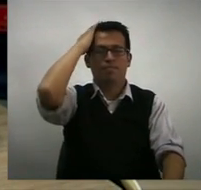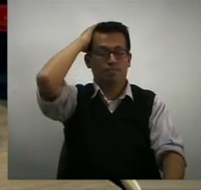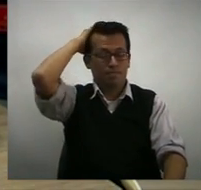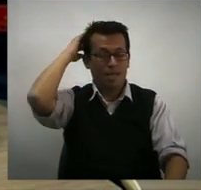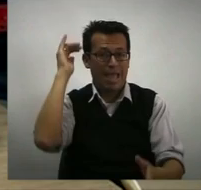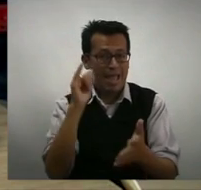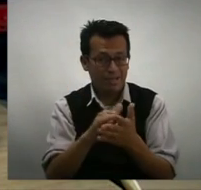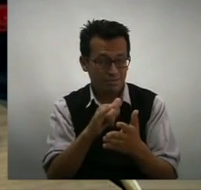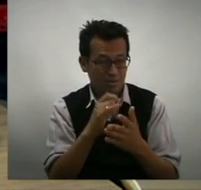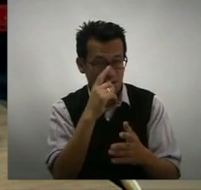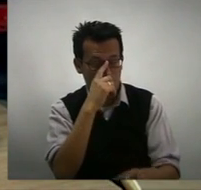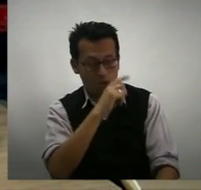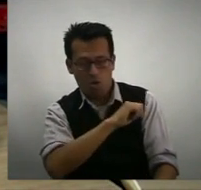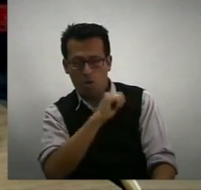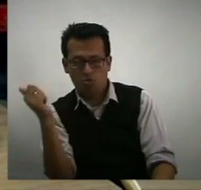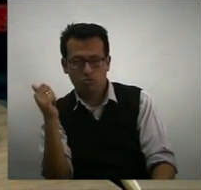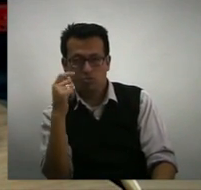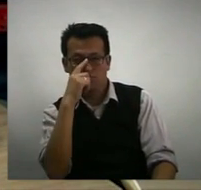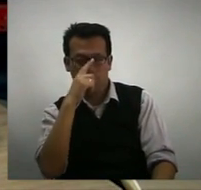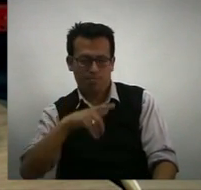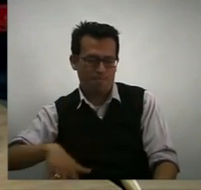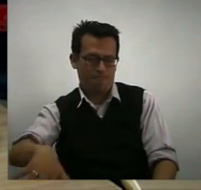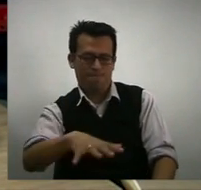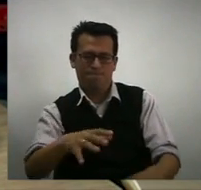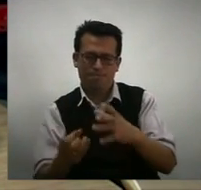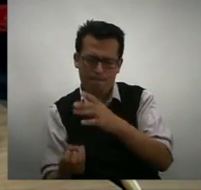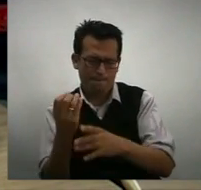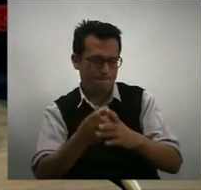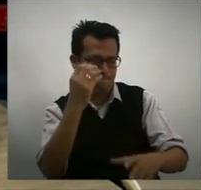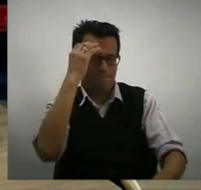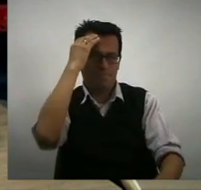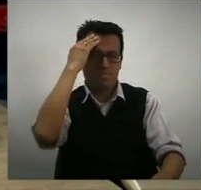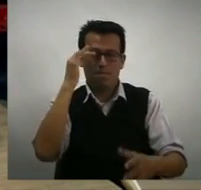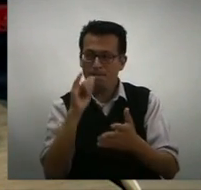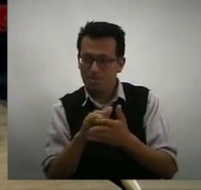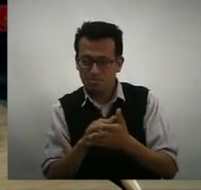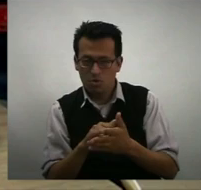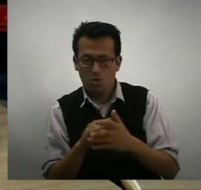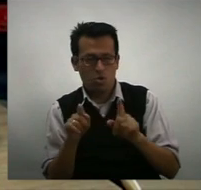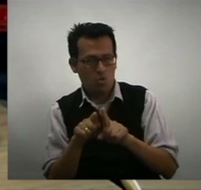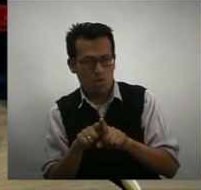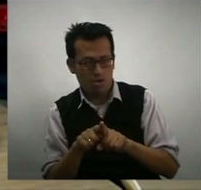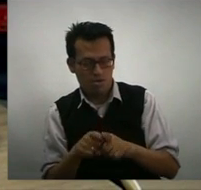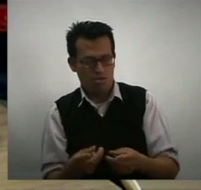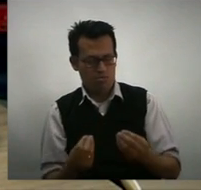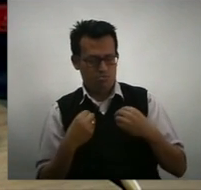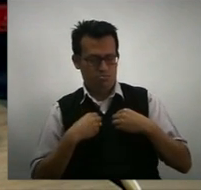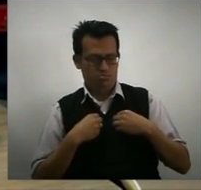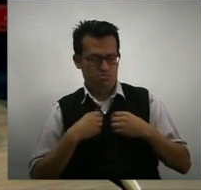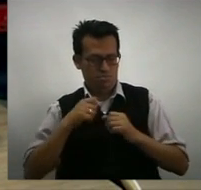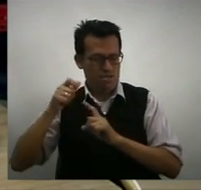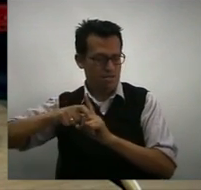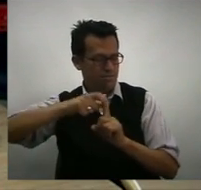trabajo. Es el otro lado de una psique, Foucault, que permite desprenderse de sí mismo para no tener rostro o para convertirse en